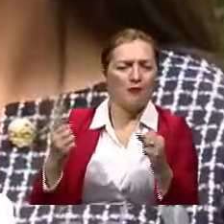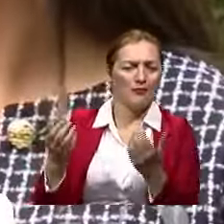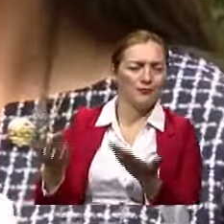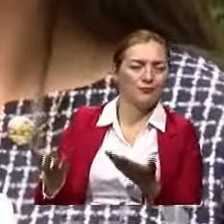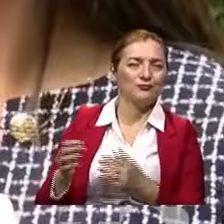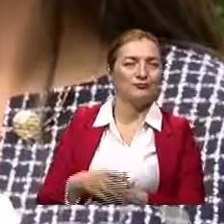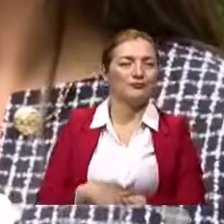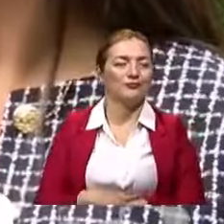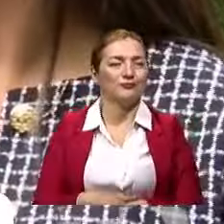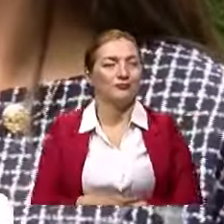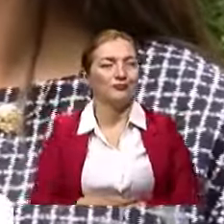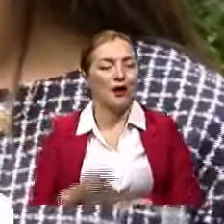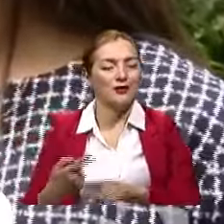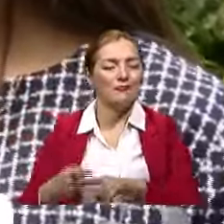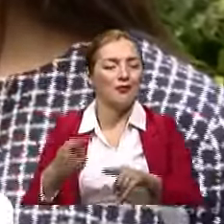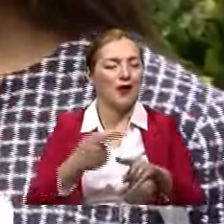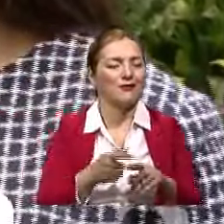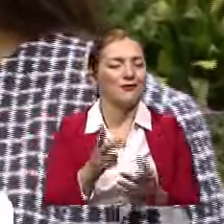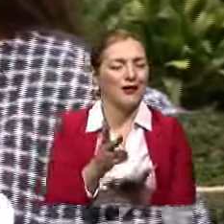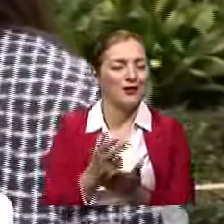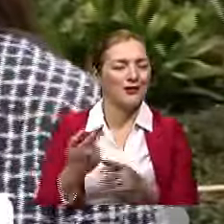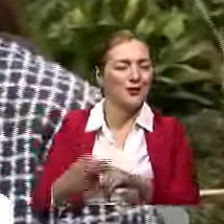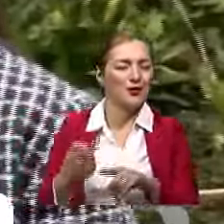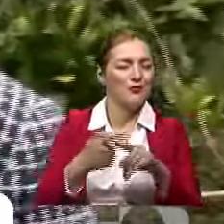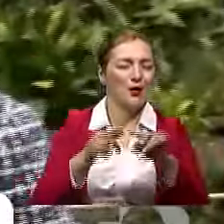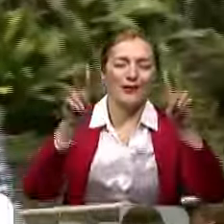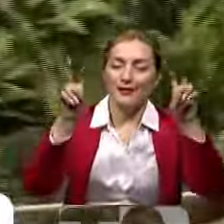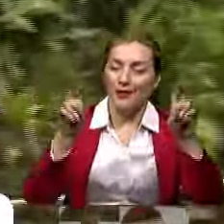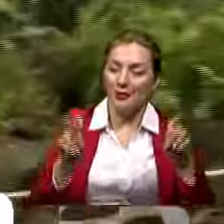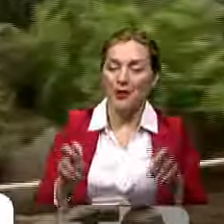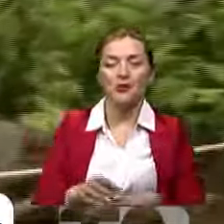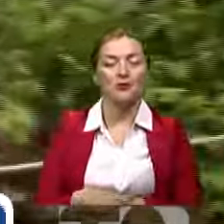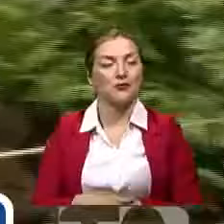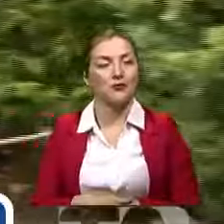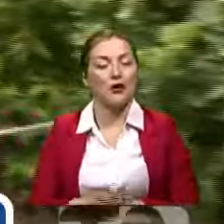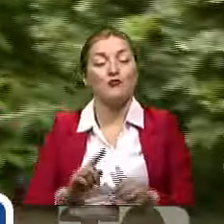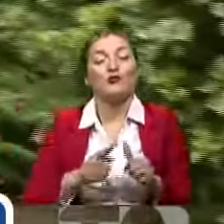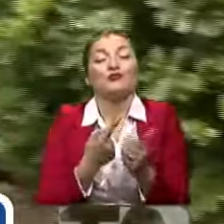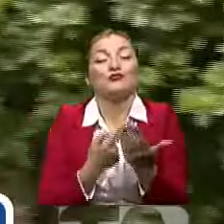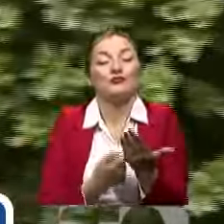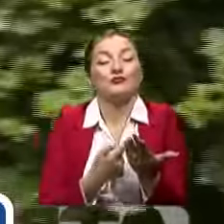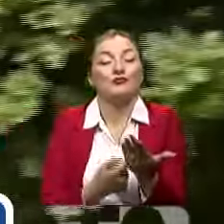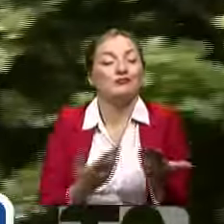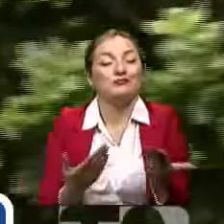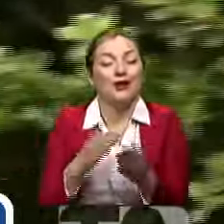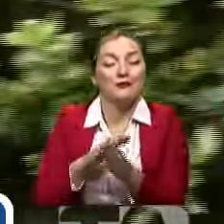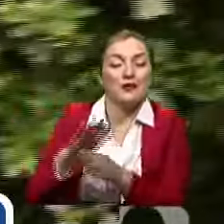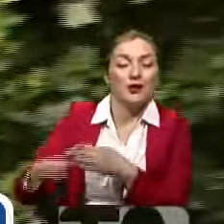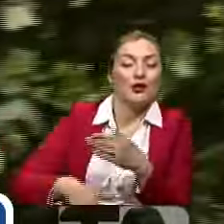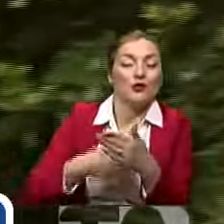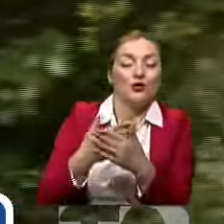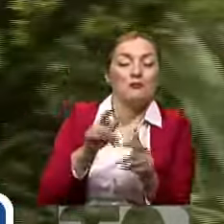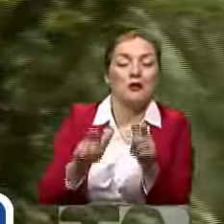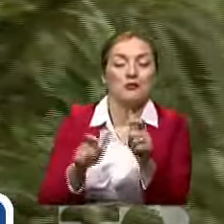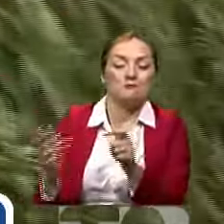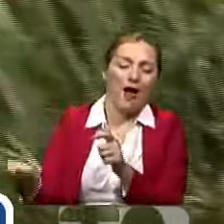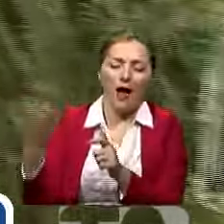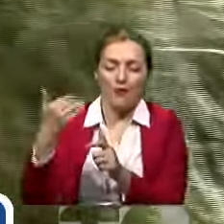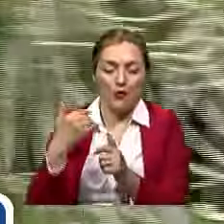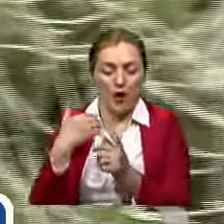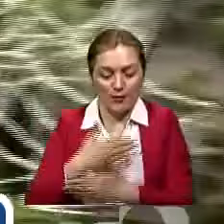hay diferentes estaciones con diferentes temáticas, ¿no es cierto? Pero principalmente lo que queremos invitar a la ciudadanía es que venga a disfrutar el